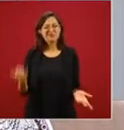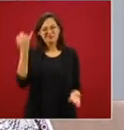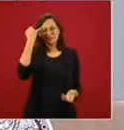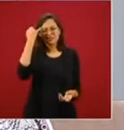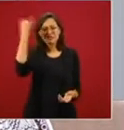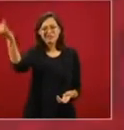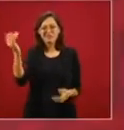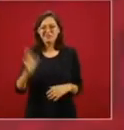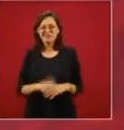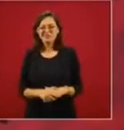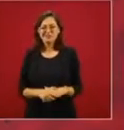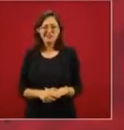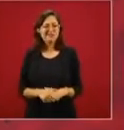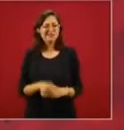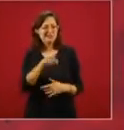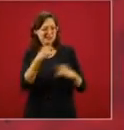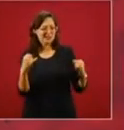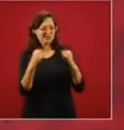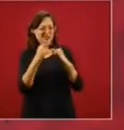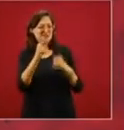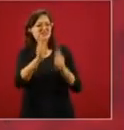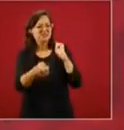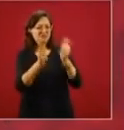no tiene conocimiento,